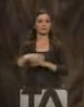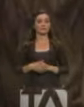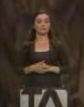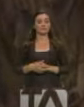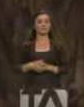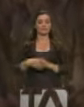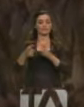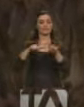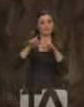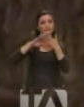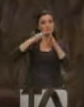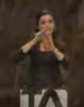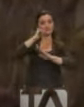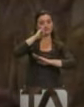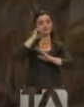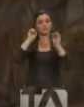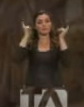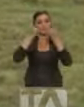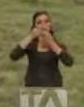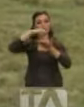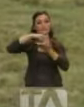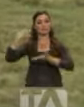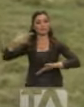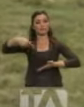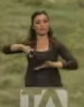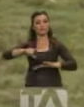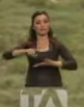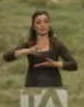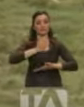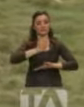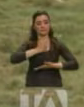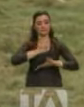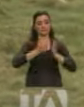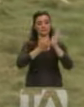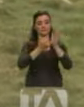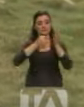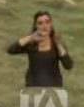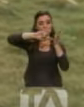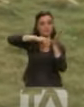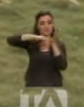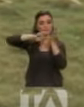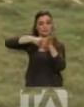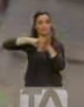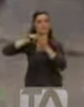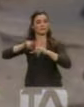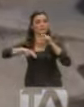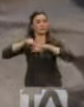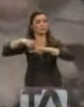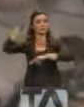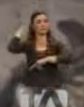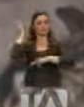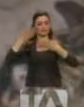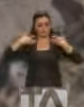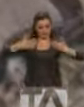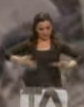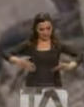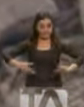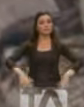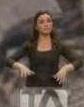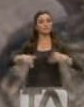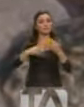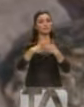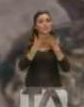Gera, comunidad indígena de Saraguro en la provincia de Loja, conserva los estilos arquitectónicos tradicionales, su vestimenta y este